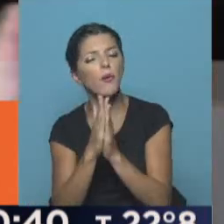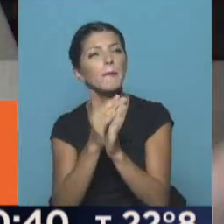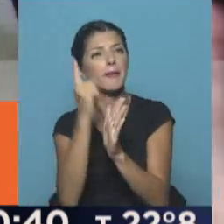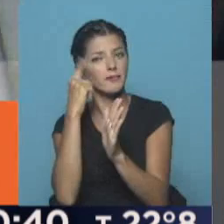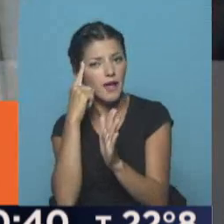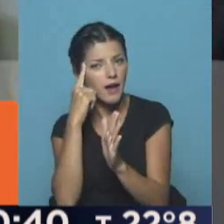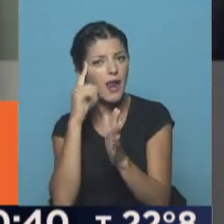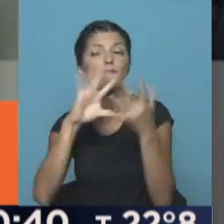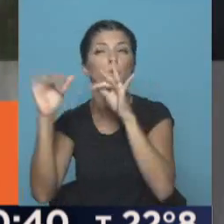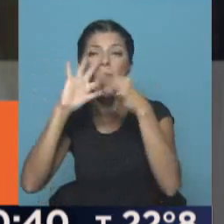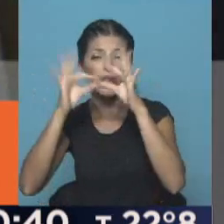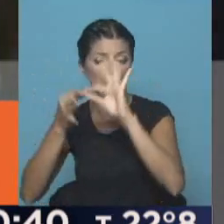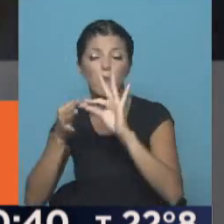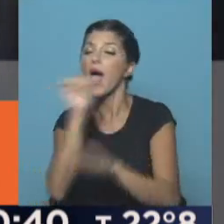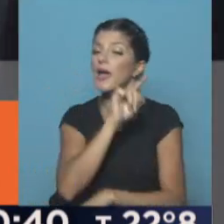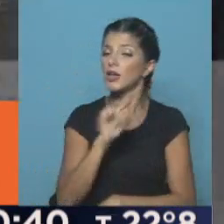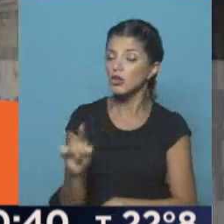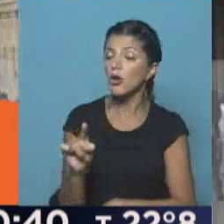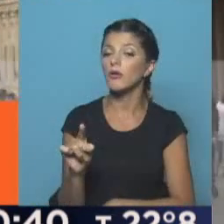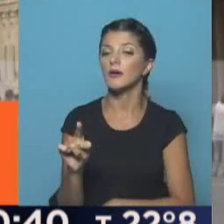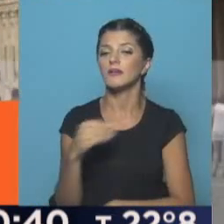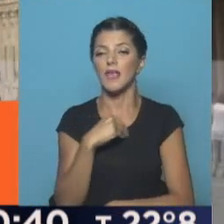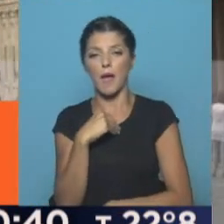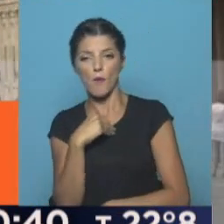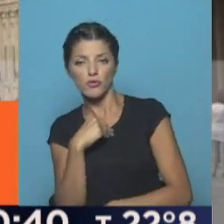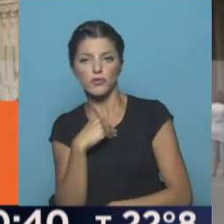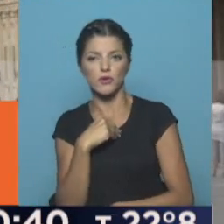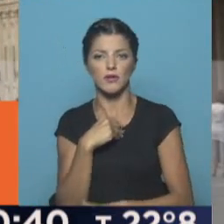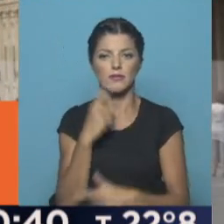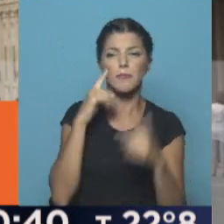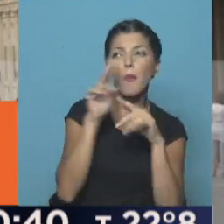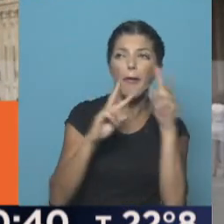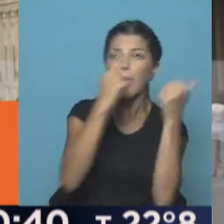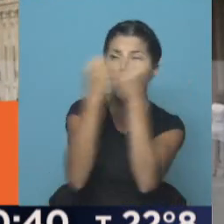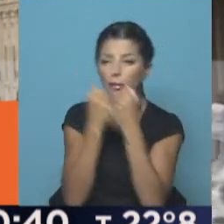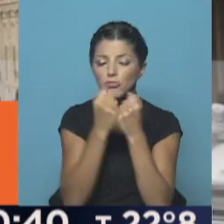europeo y llamó a no caer en el uso de las emociones para generar consenso